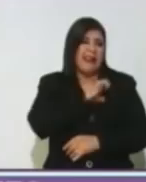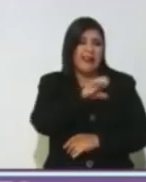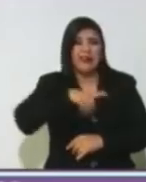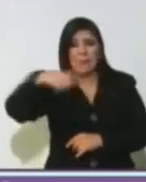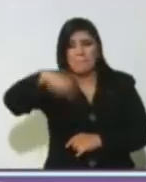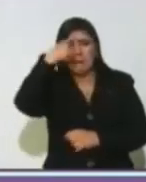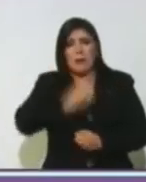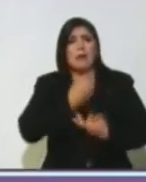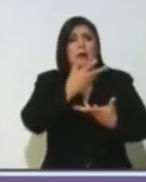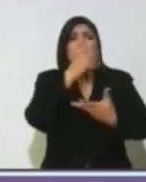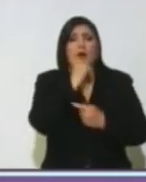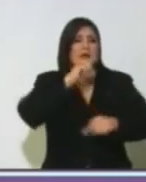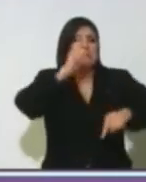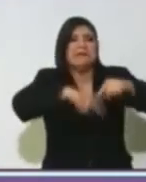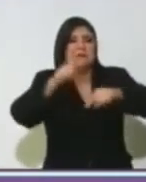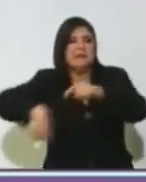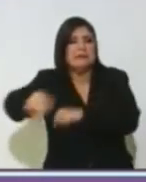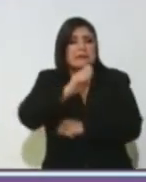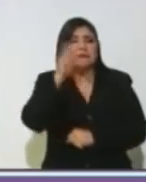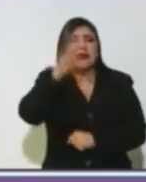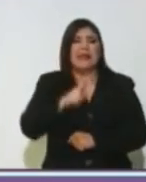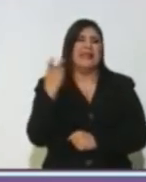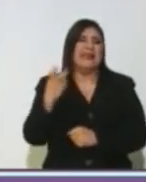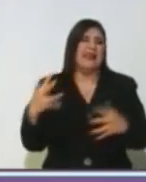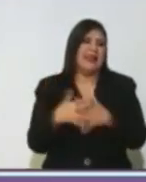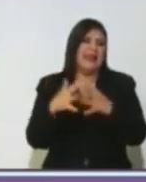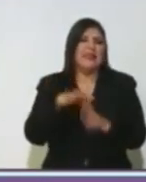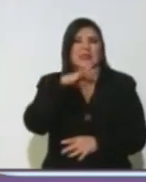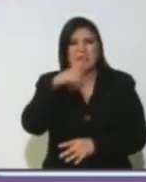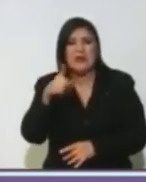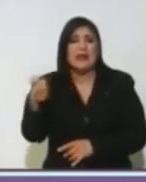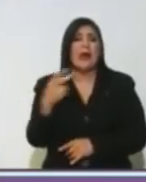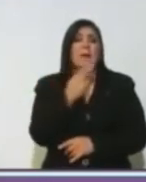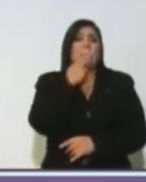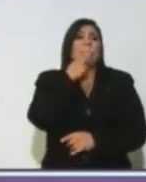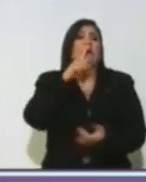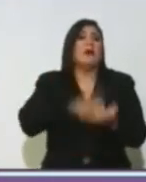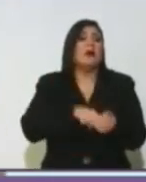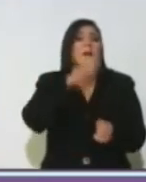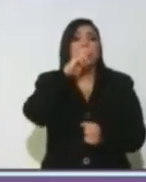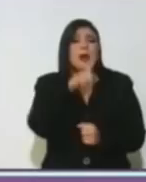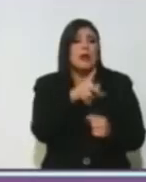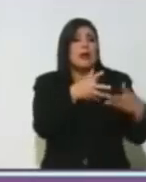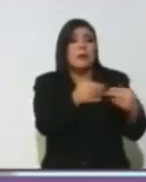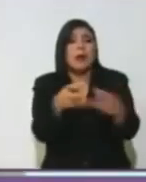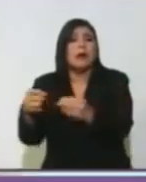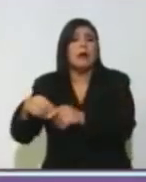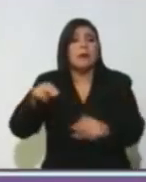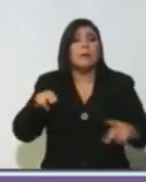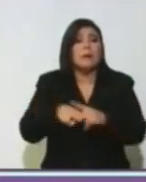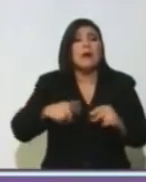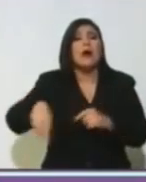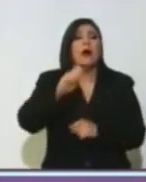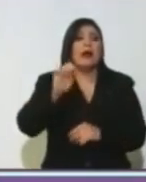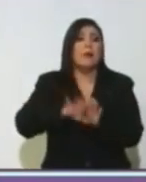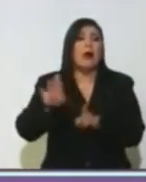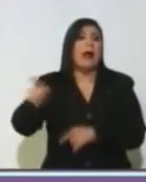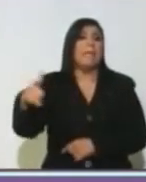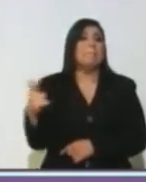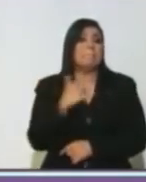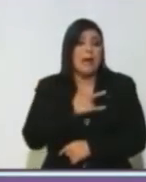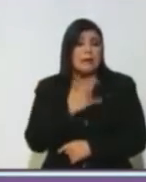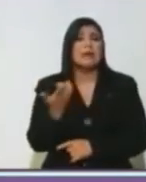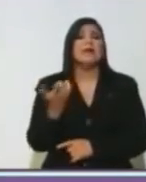manifestación de expresión es la guerra sucia es el que prefiere desaparecer a enjuiciar es batman es el